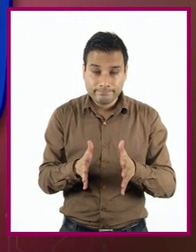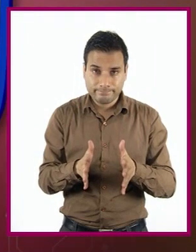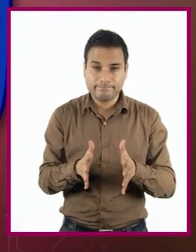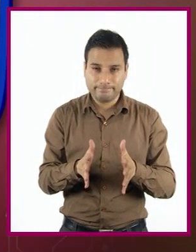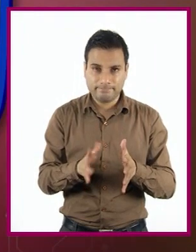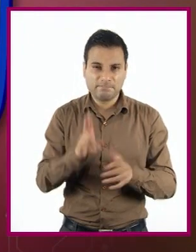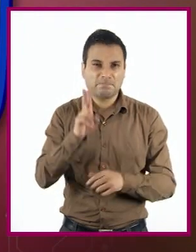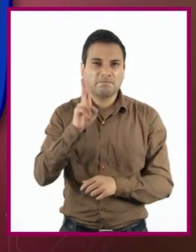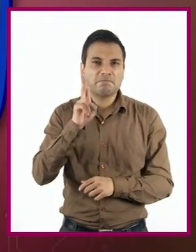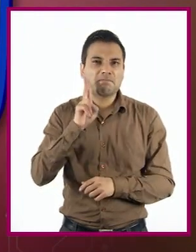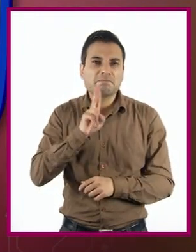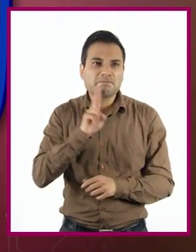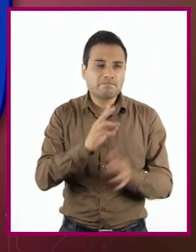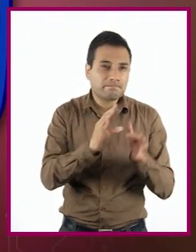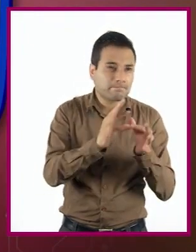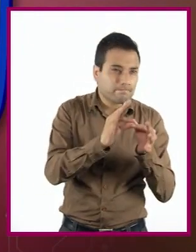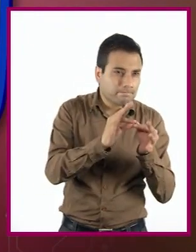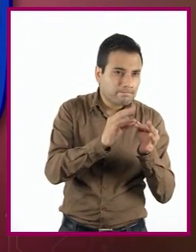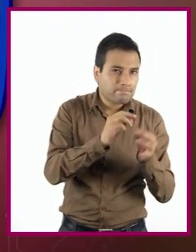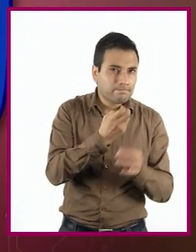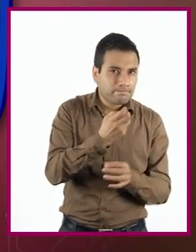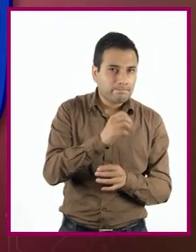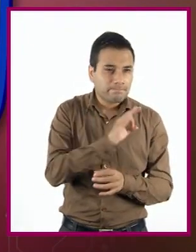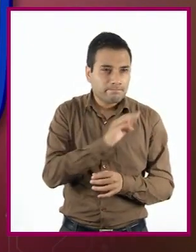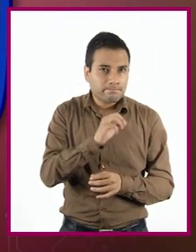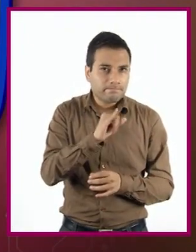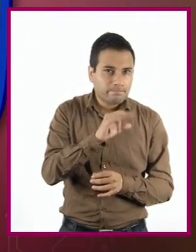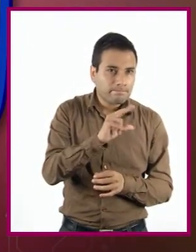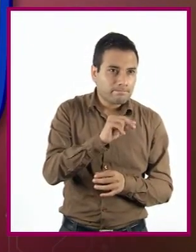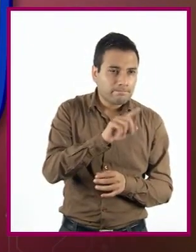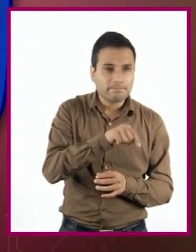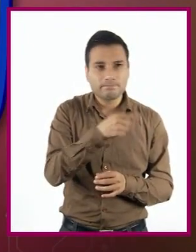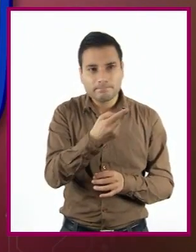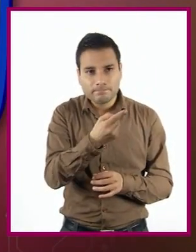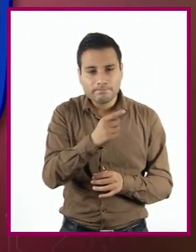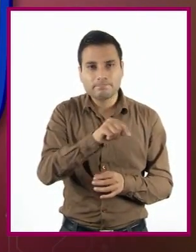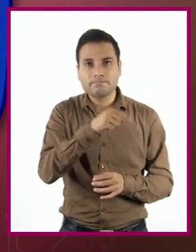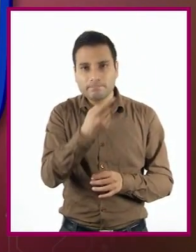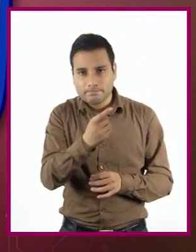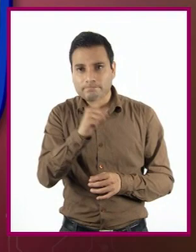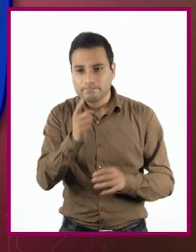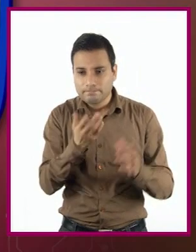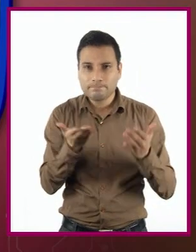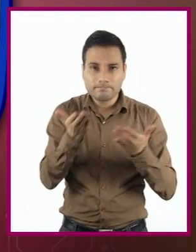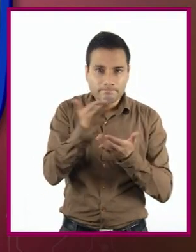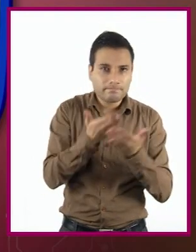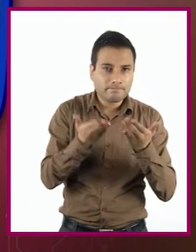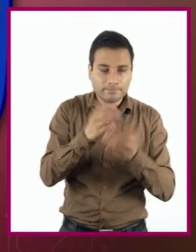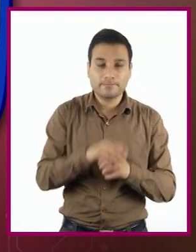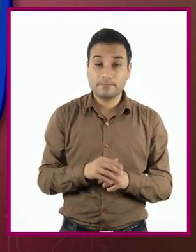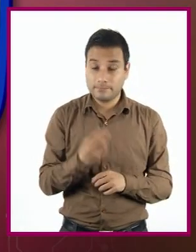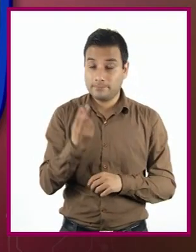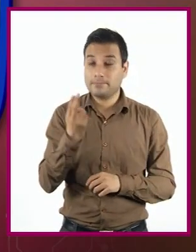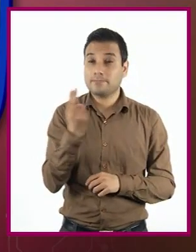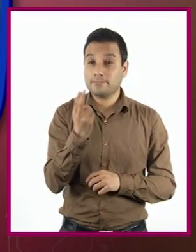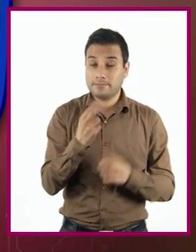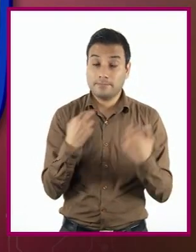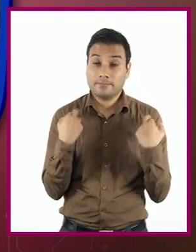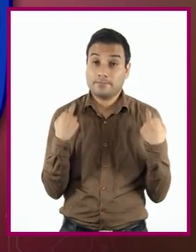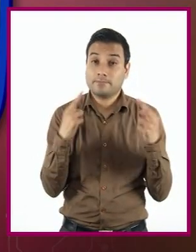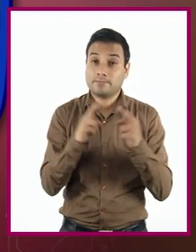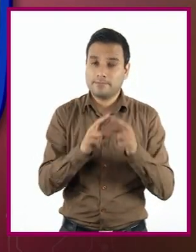puntos ver si es posible o no es posible. Pero lo principal es que los